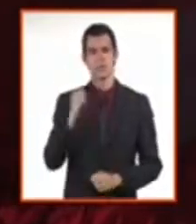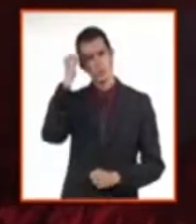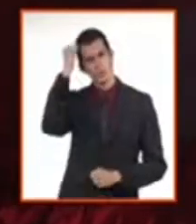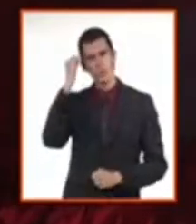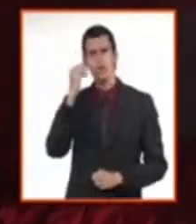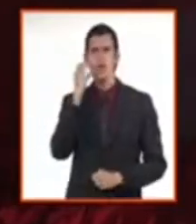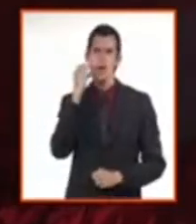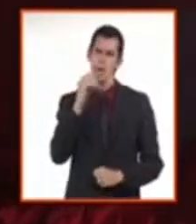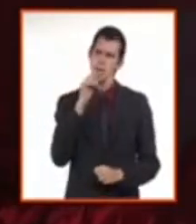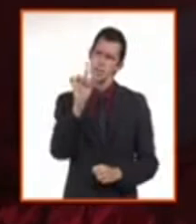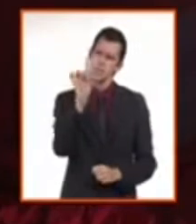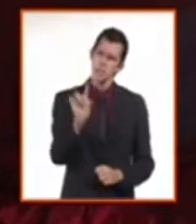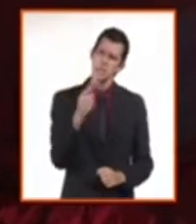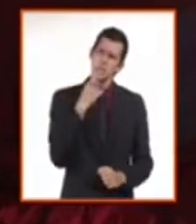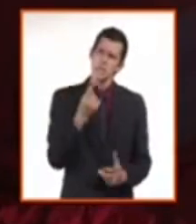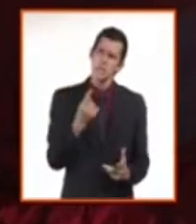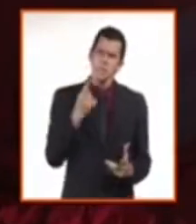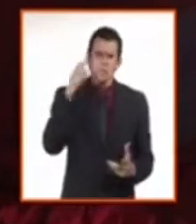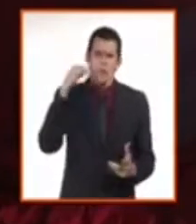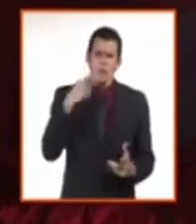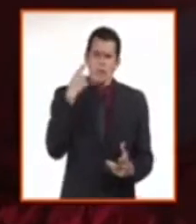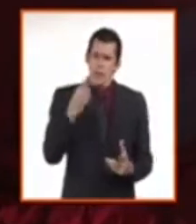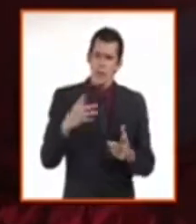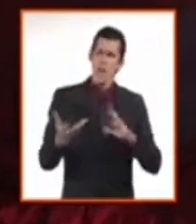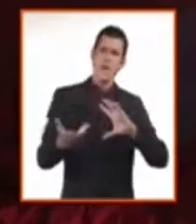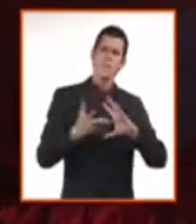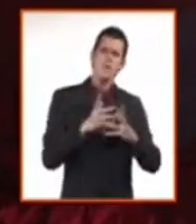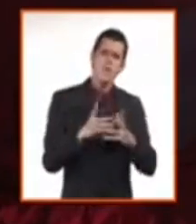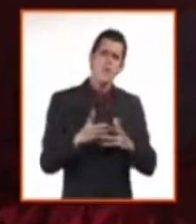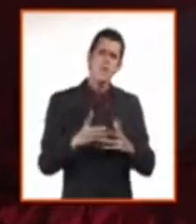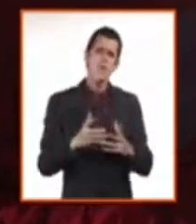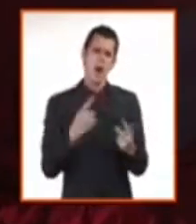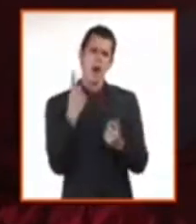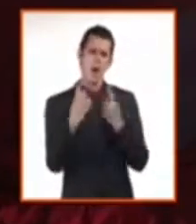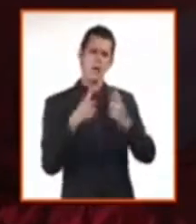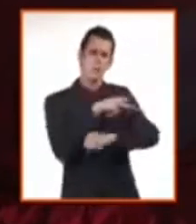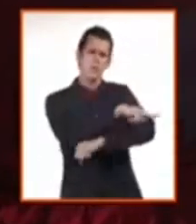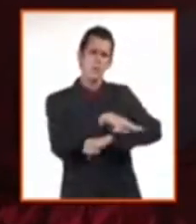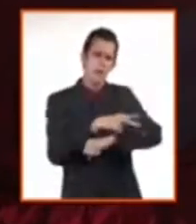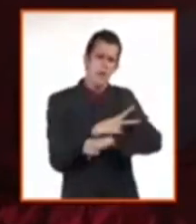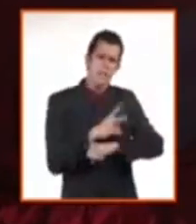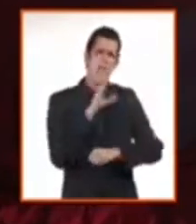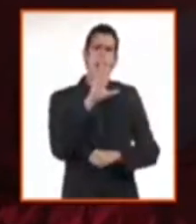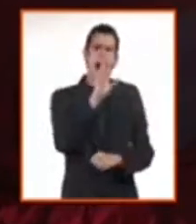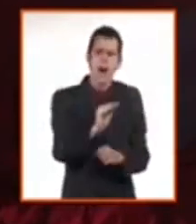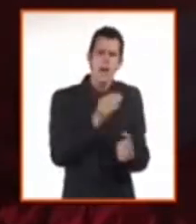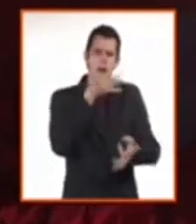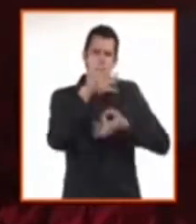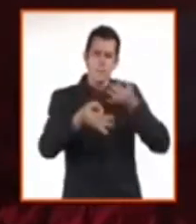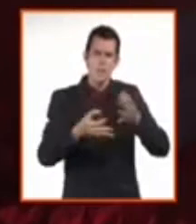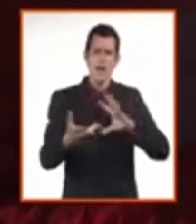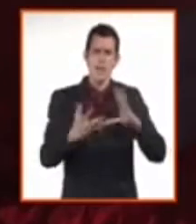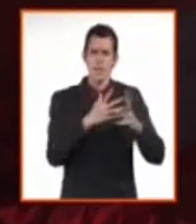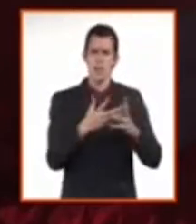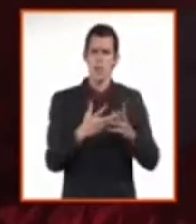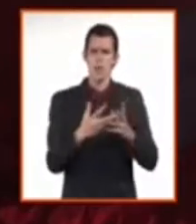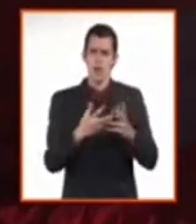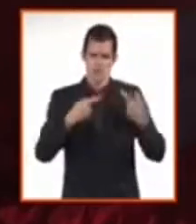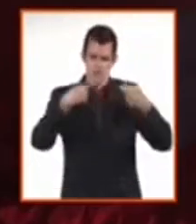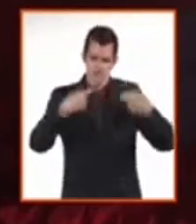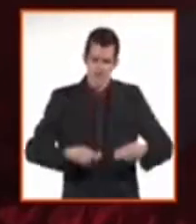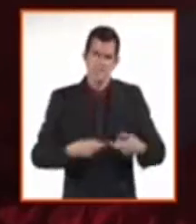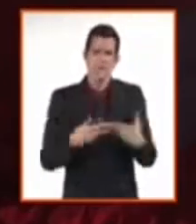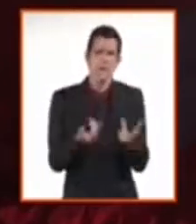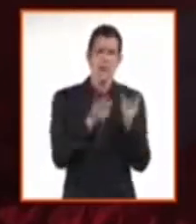más coherente en buena parte de américa latina frente a los intentos de eeuu de decidir a quien invita a